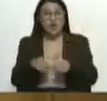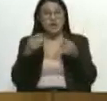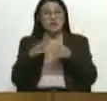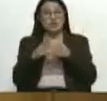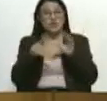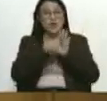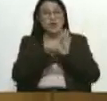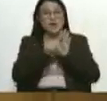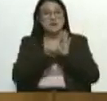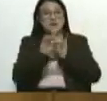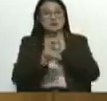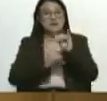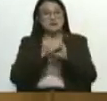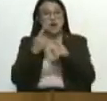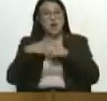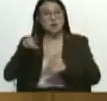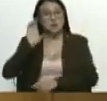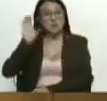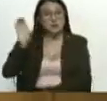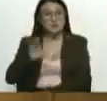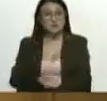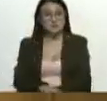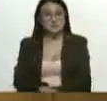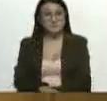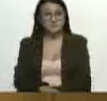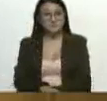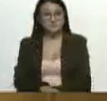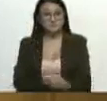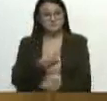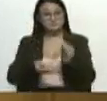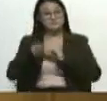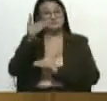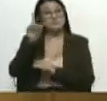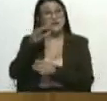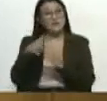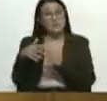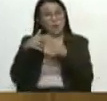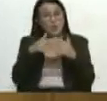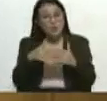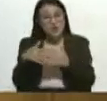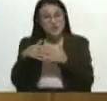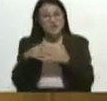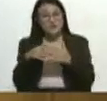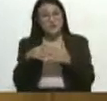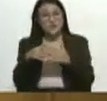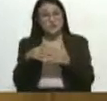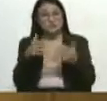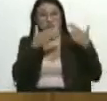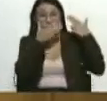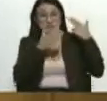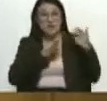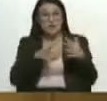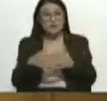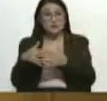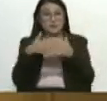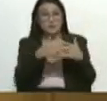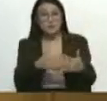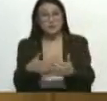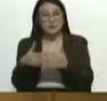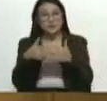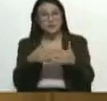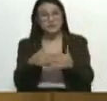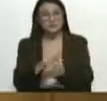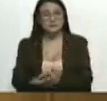la legalidad internacional en otro país, llevado a Estados Unidos a la fuerza, secuestrado también en Estados Unidos.